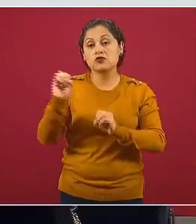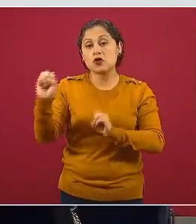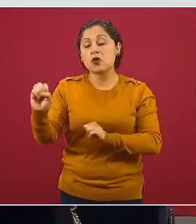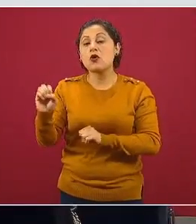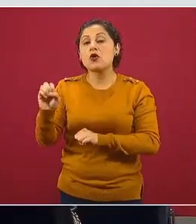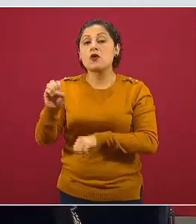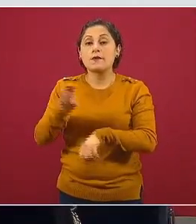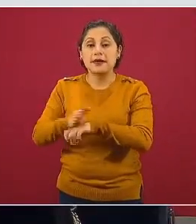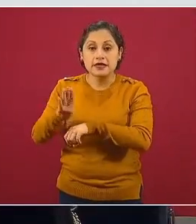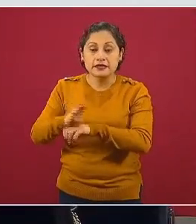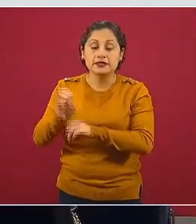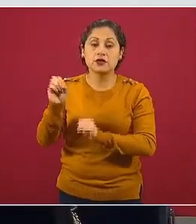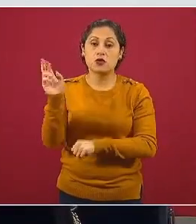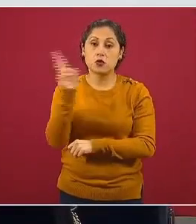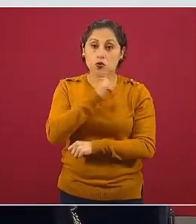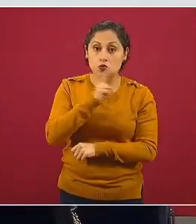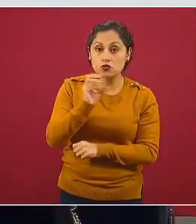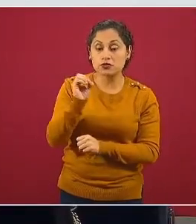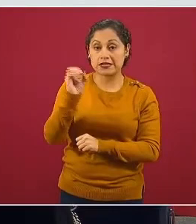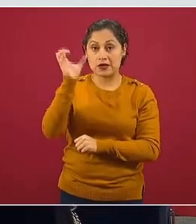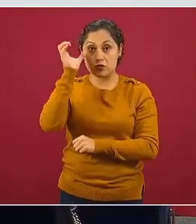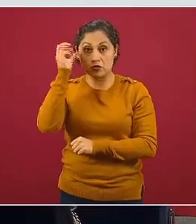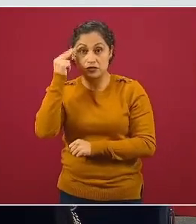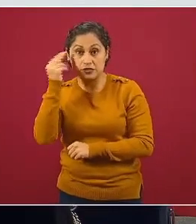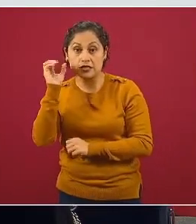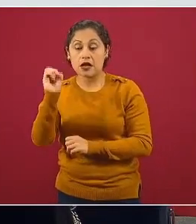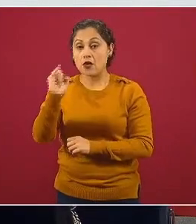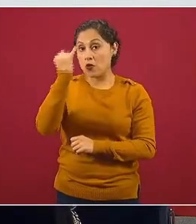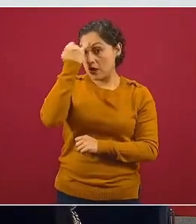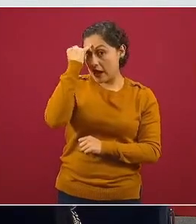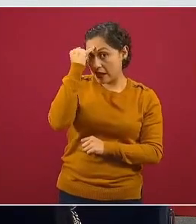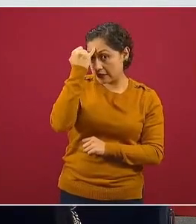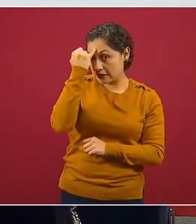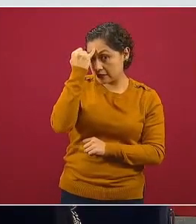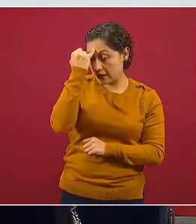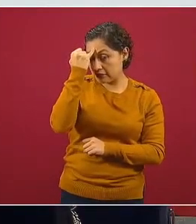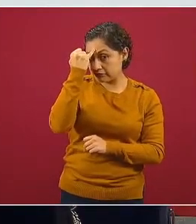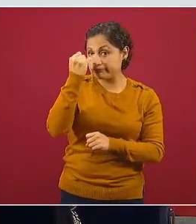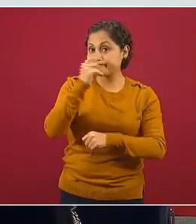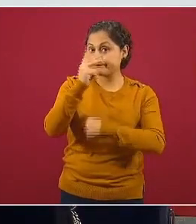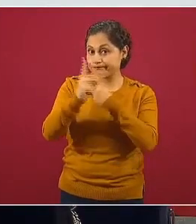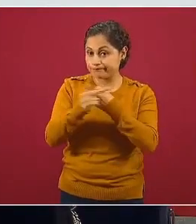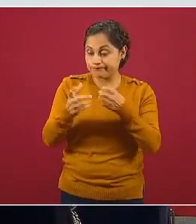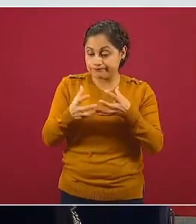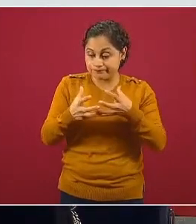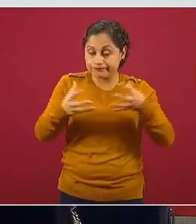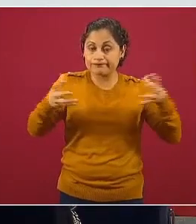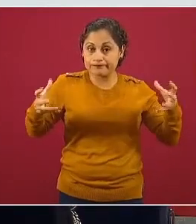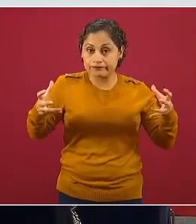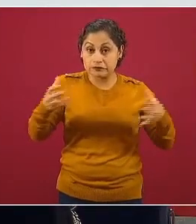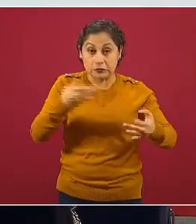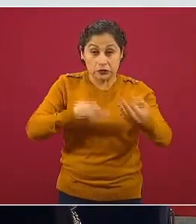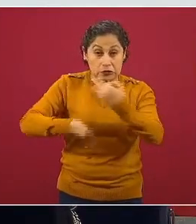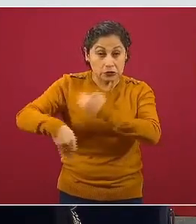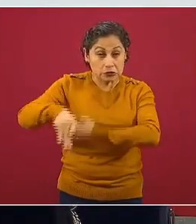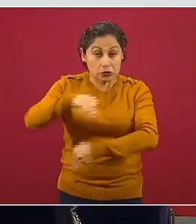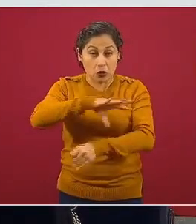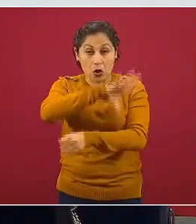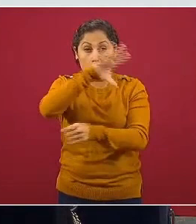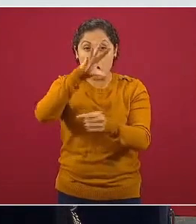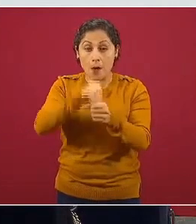la India, difícilmente entran en sincronía las epidemias en cada